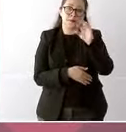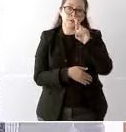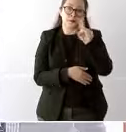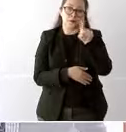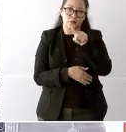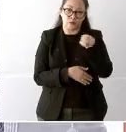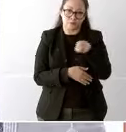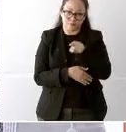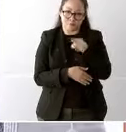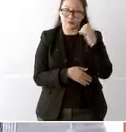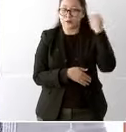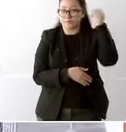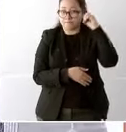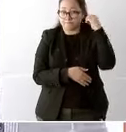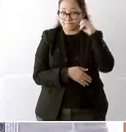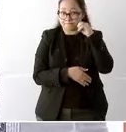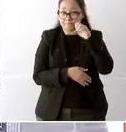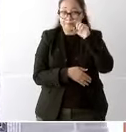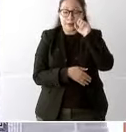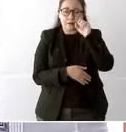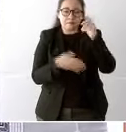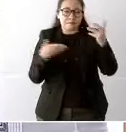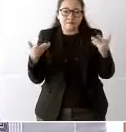ha sido un sueño